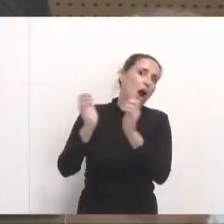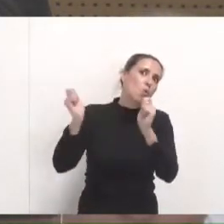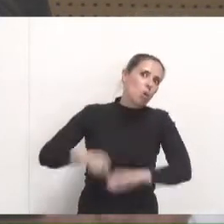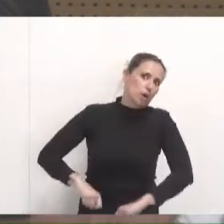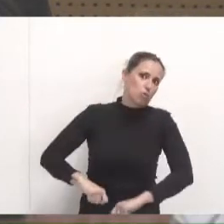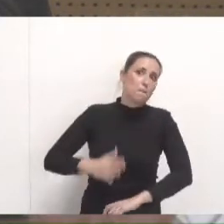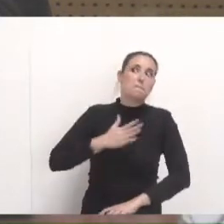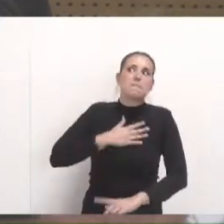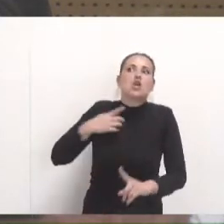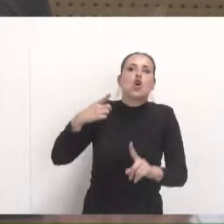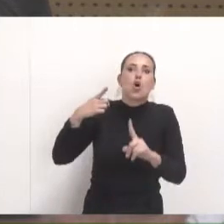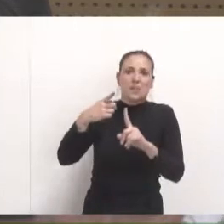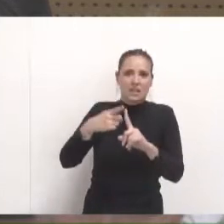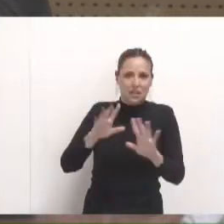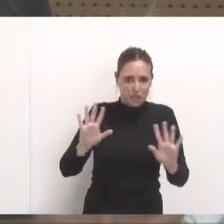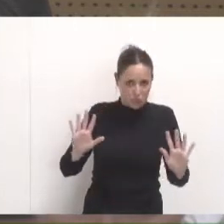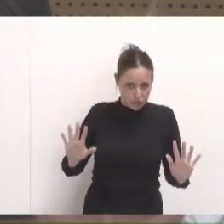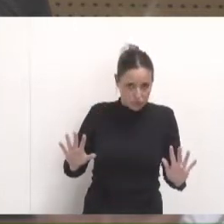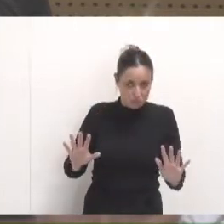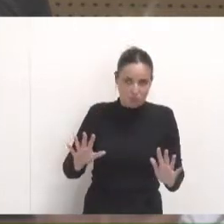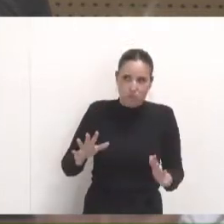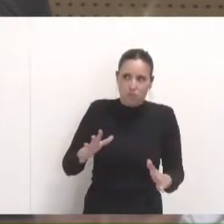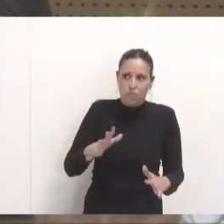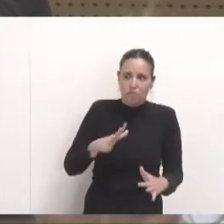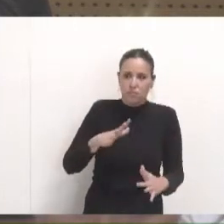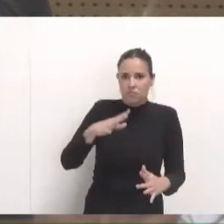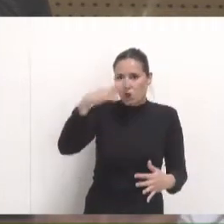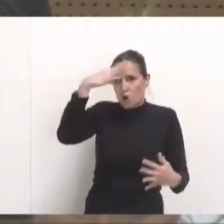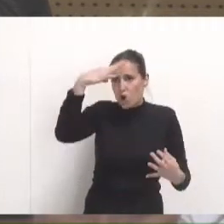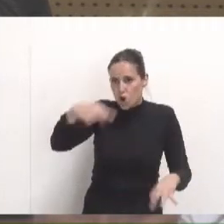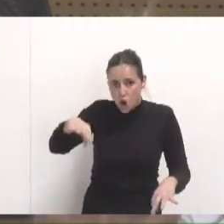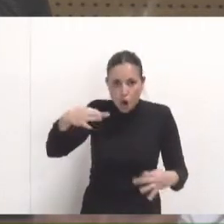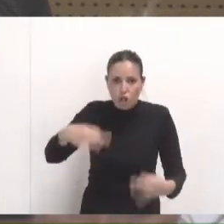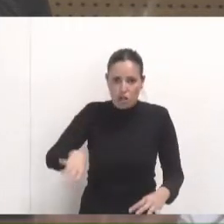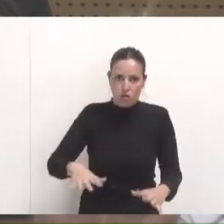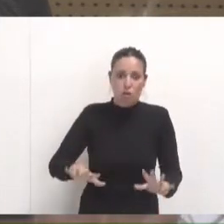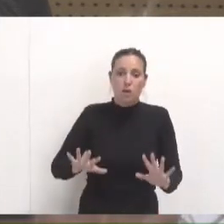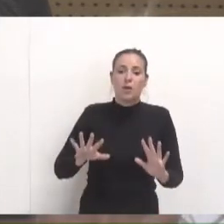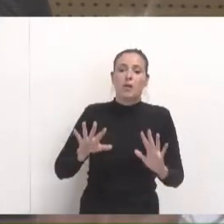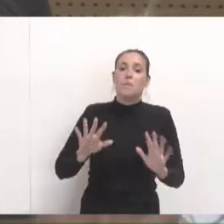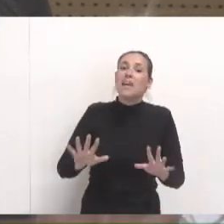a un acuerdo en términos razonables y sensatos, pero